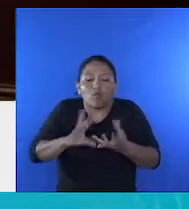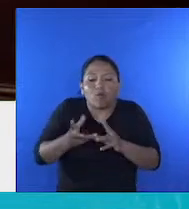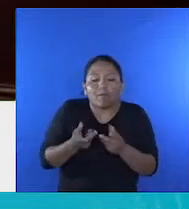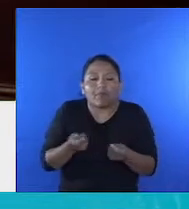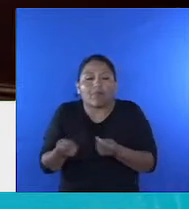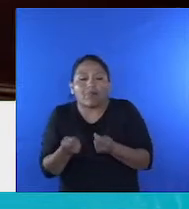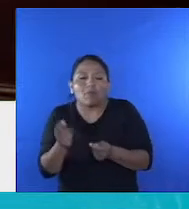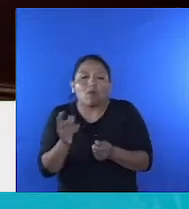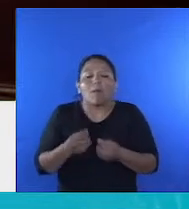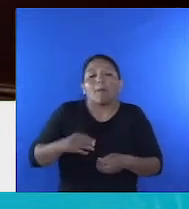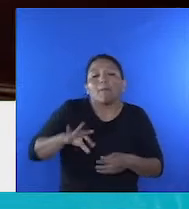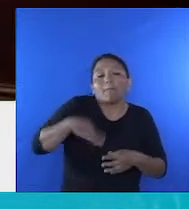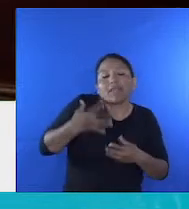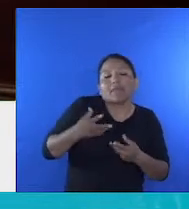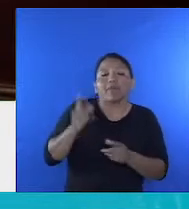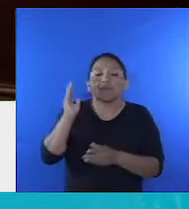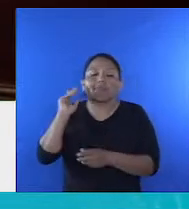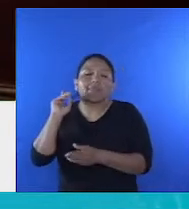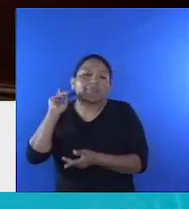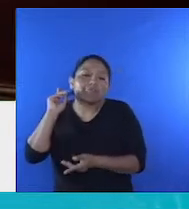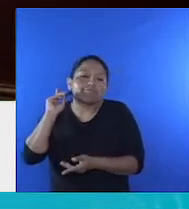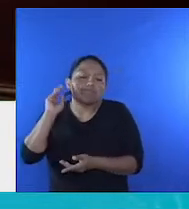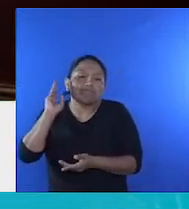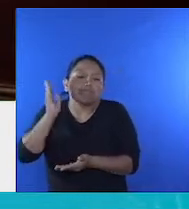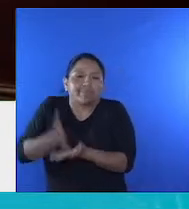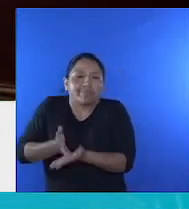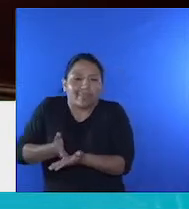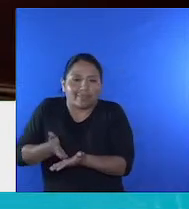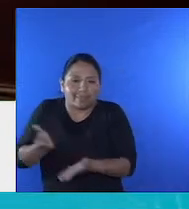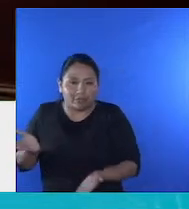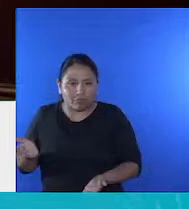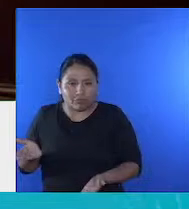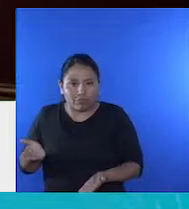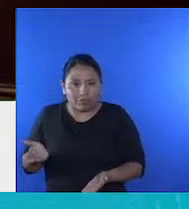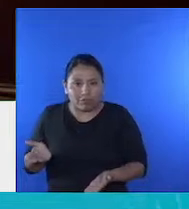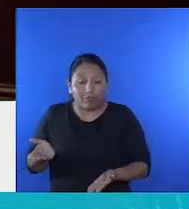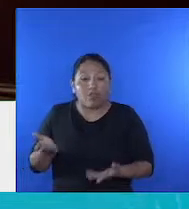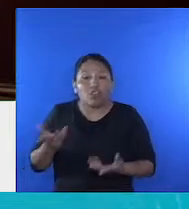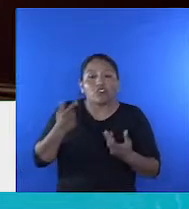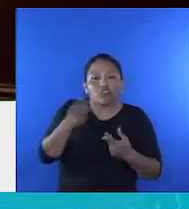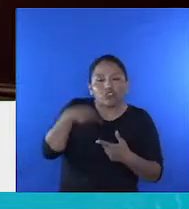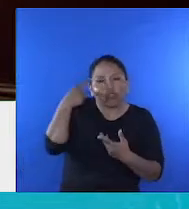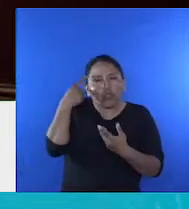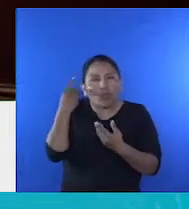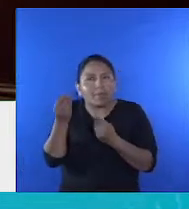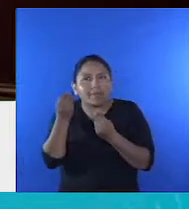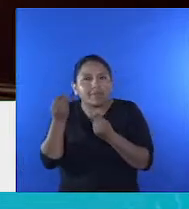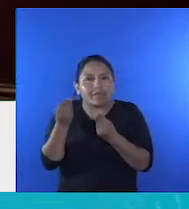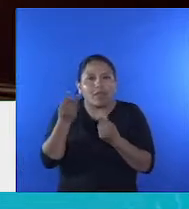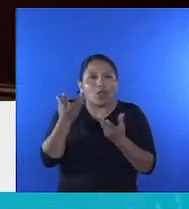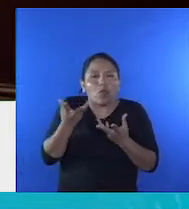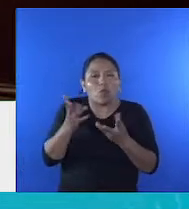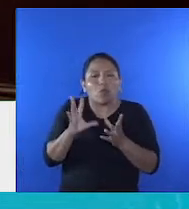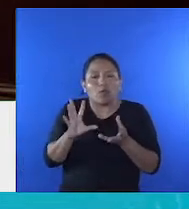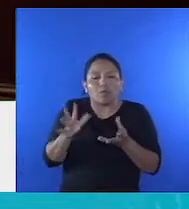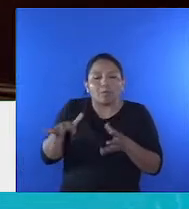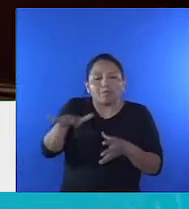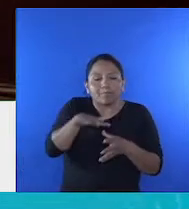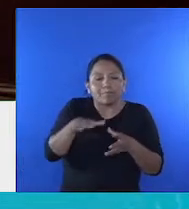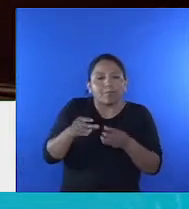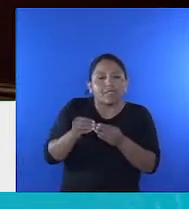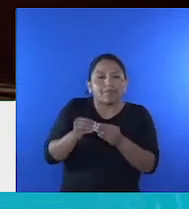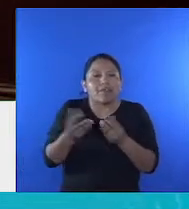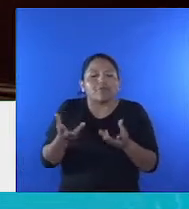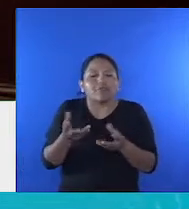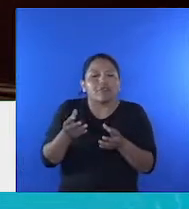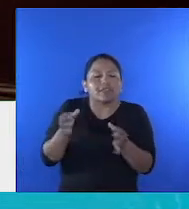de premios y castigos, ¿no? Entonces me parece que es importante que podamos pensar de qué manera se aborda lo que pasó en Malvinas,